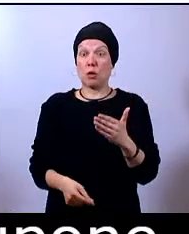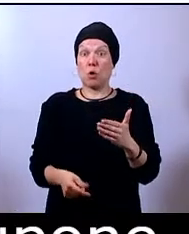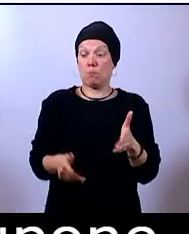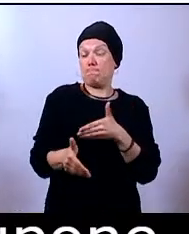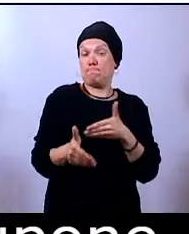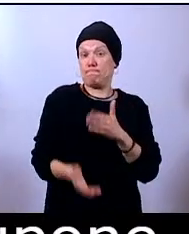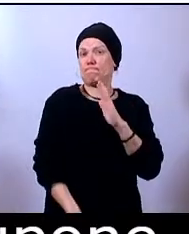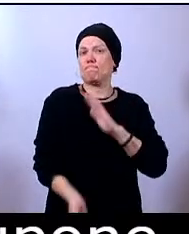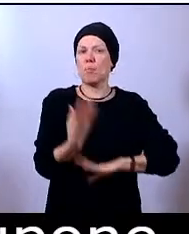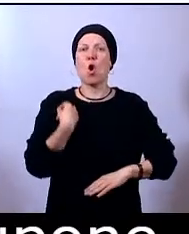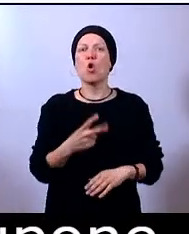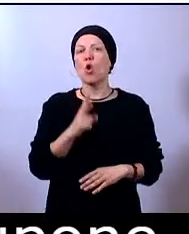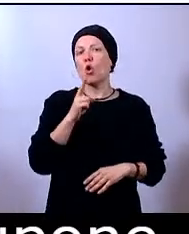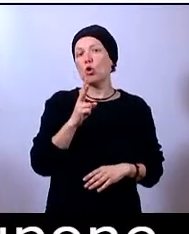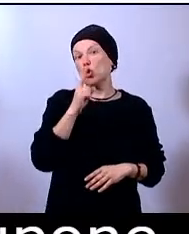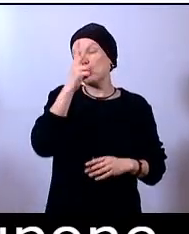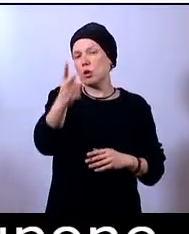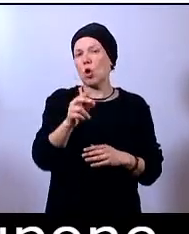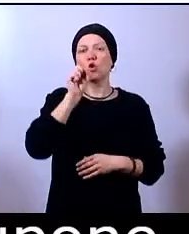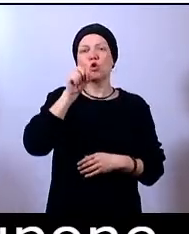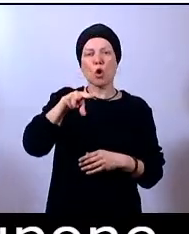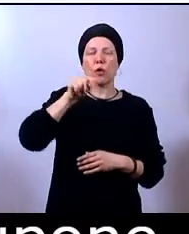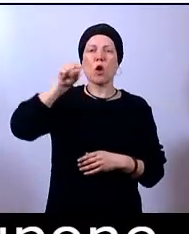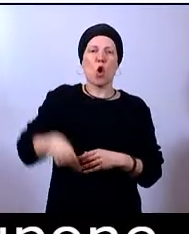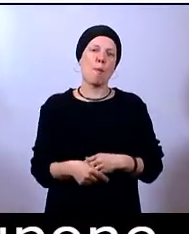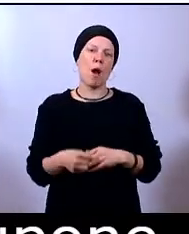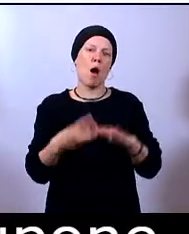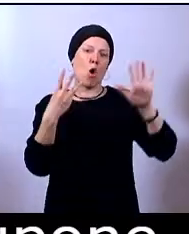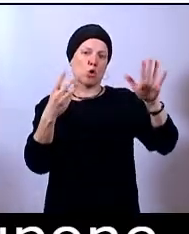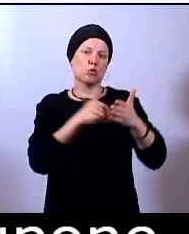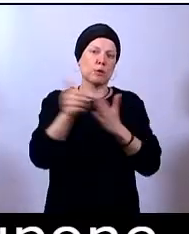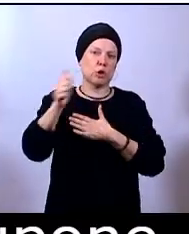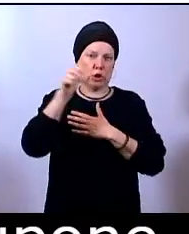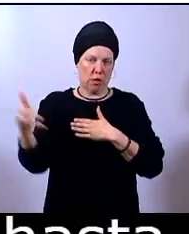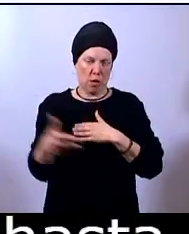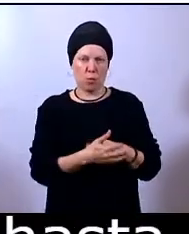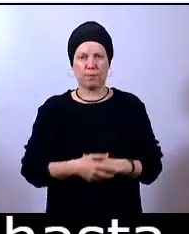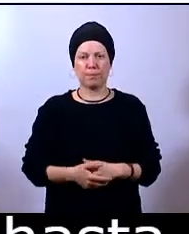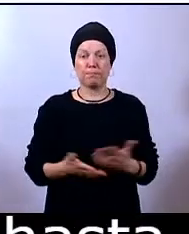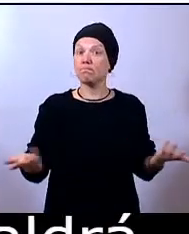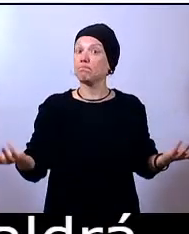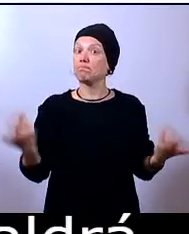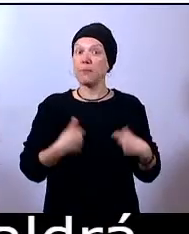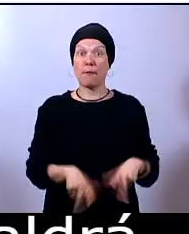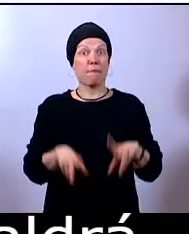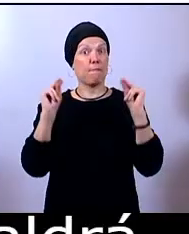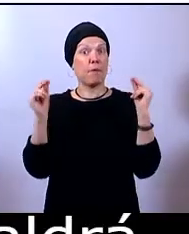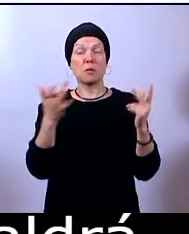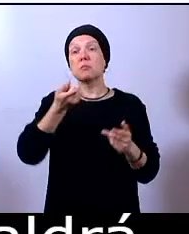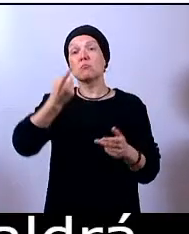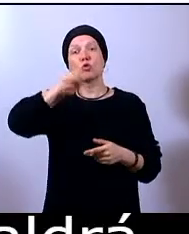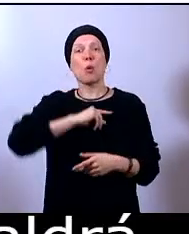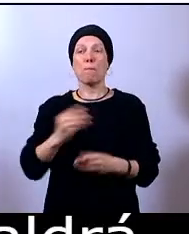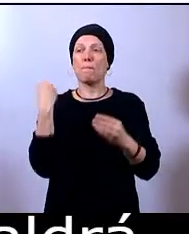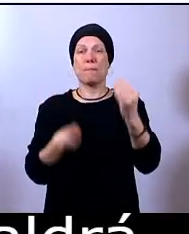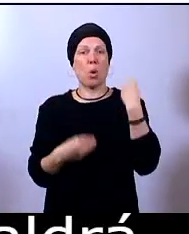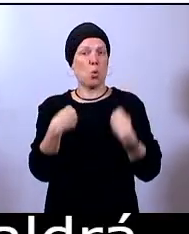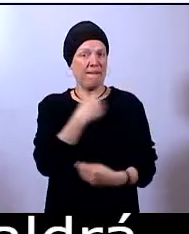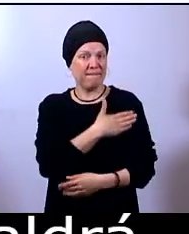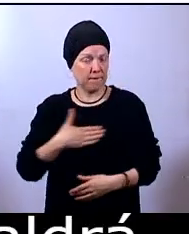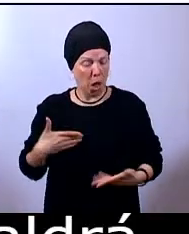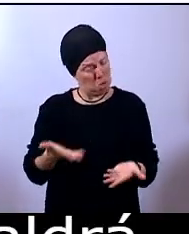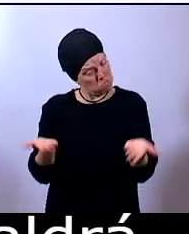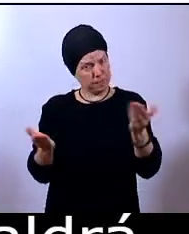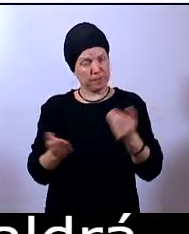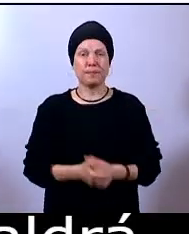para los 2 próximos cursos por 12,8 millones de euros. Es todo por mi parte. Me pongo a su disposición por si tienen alguna